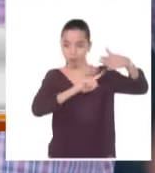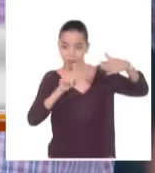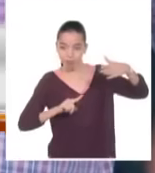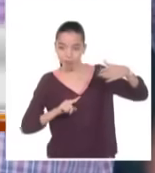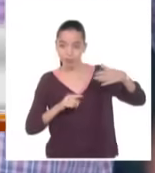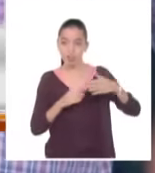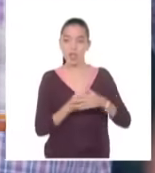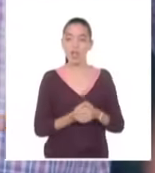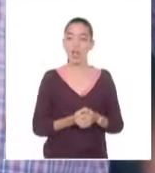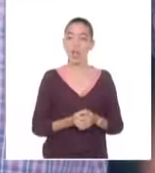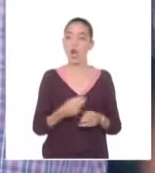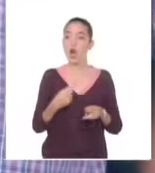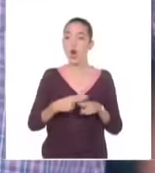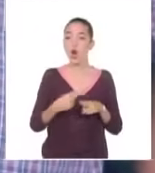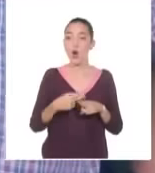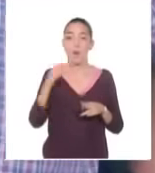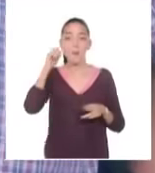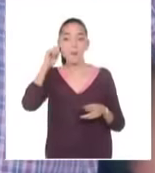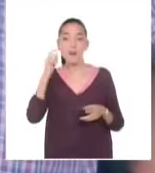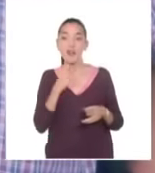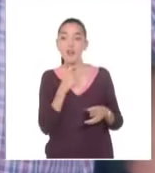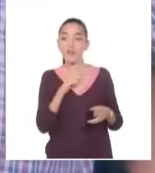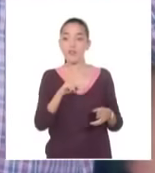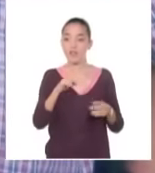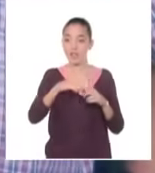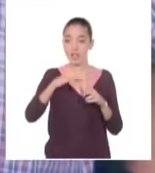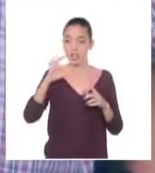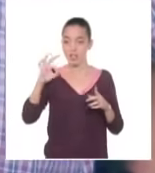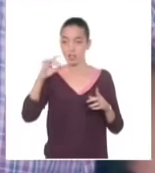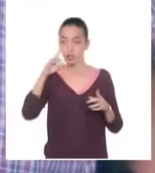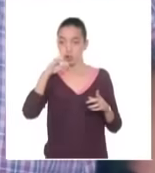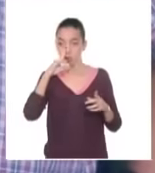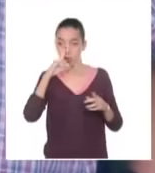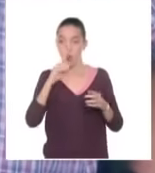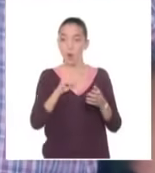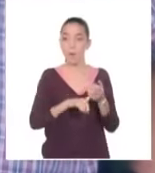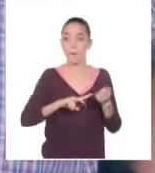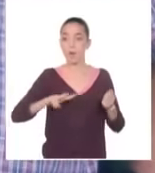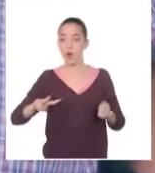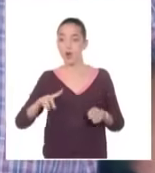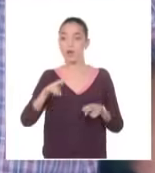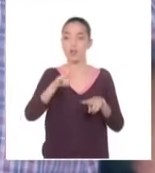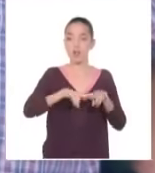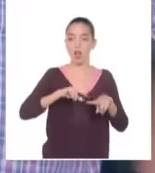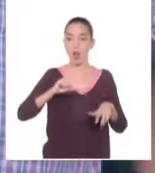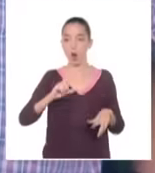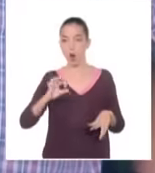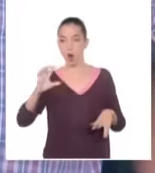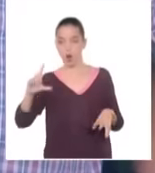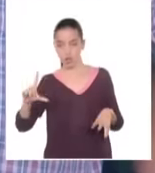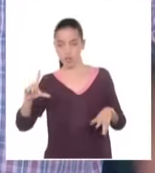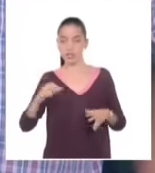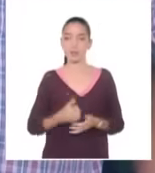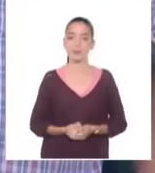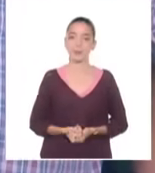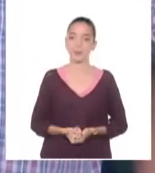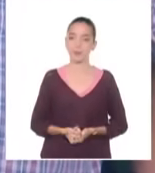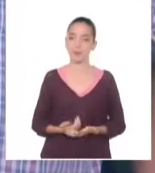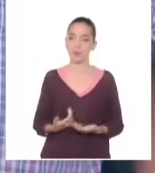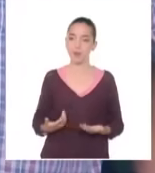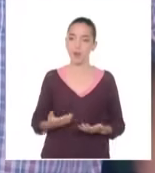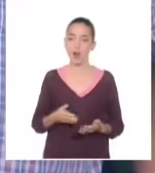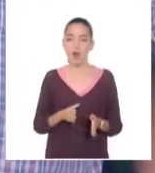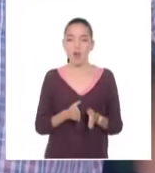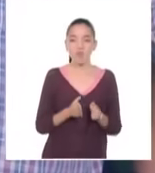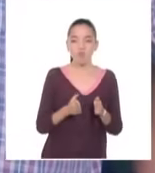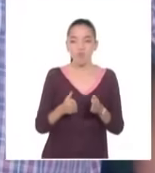Holguín. Compleja sigue siendo la situación electroenergética en Cuba y en este minuto pues recorre esta central termoeléctrica